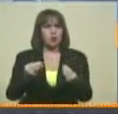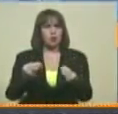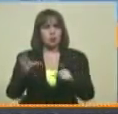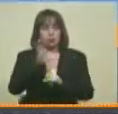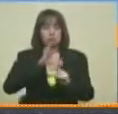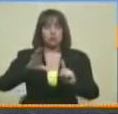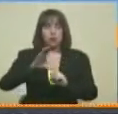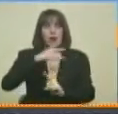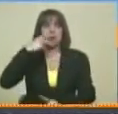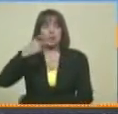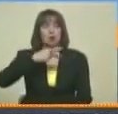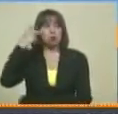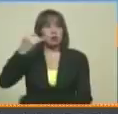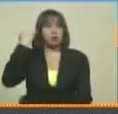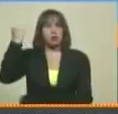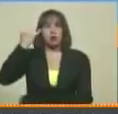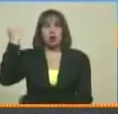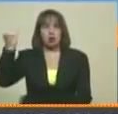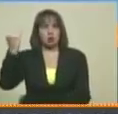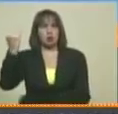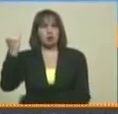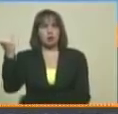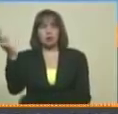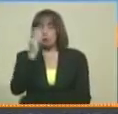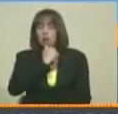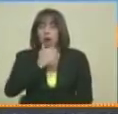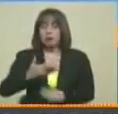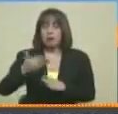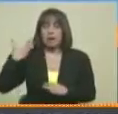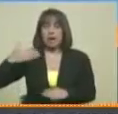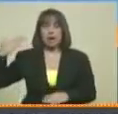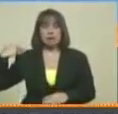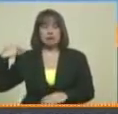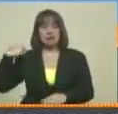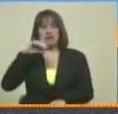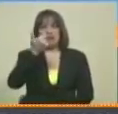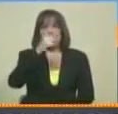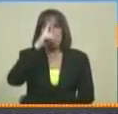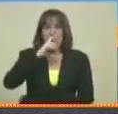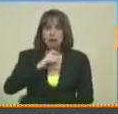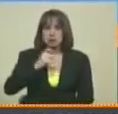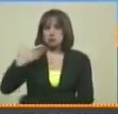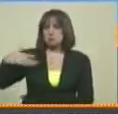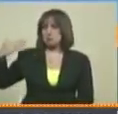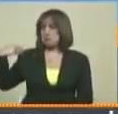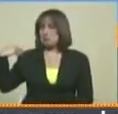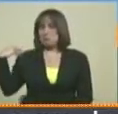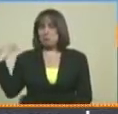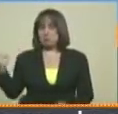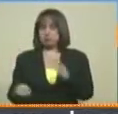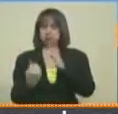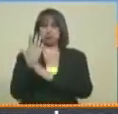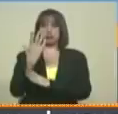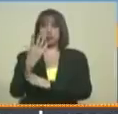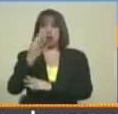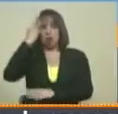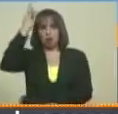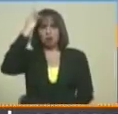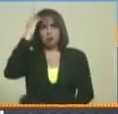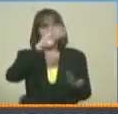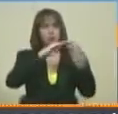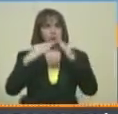político e ideológico, un terreno que no teníamos hace 10 años. Cuando surgieron los consejos